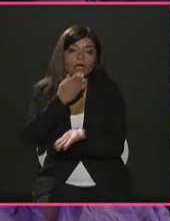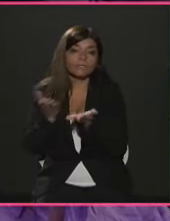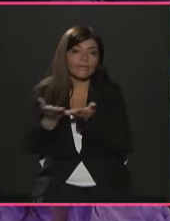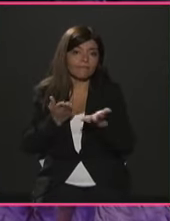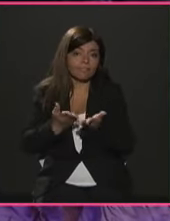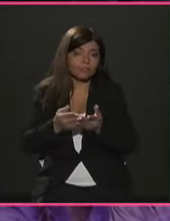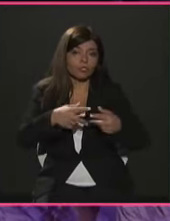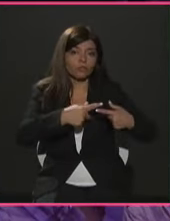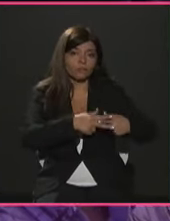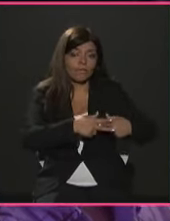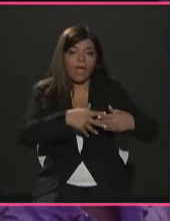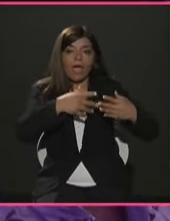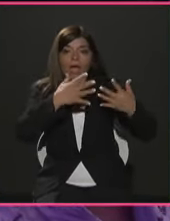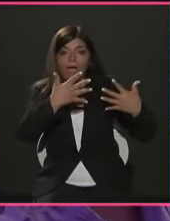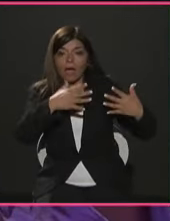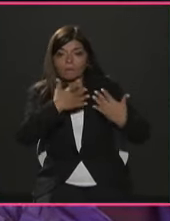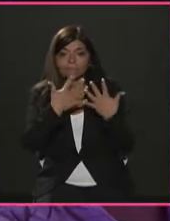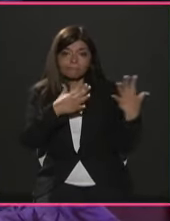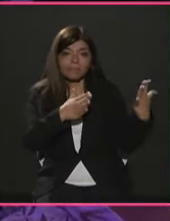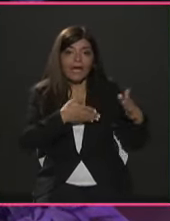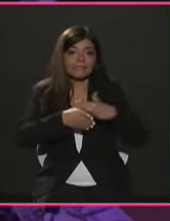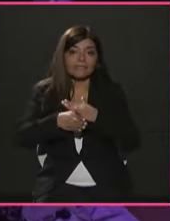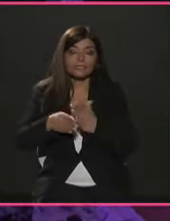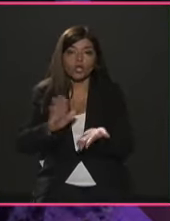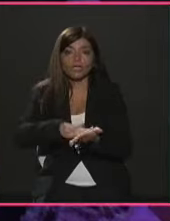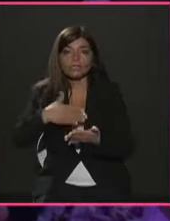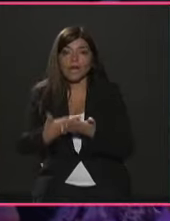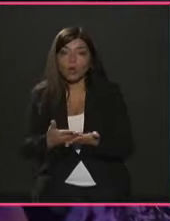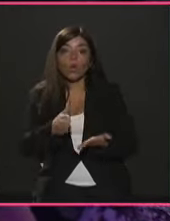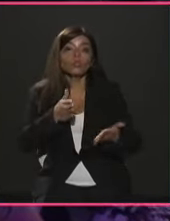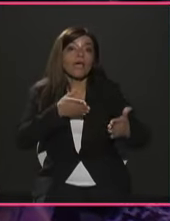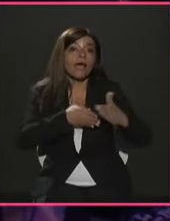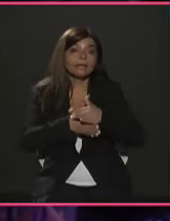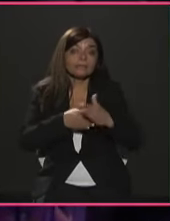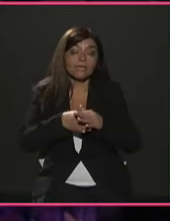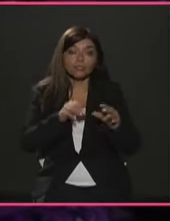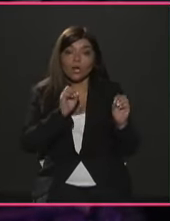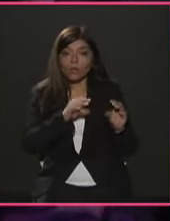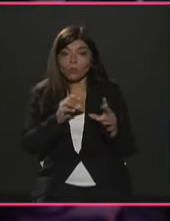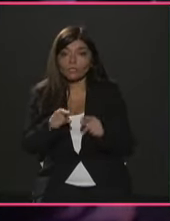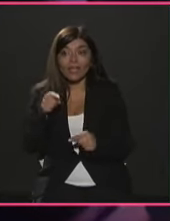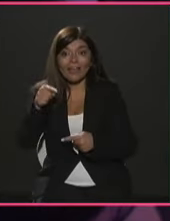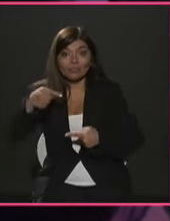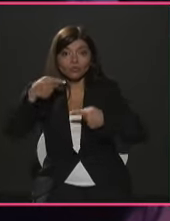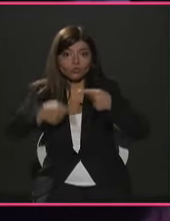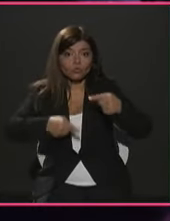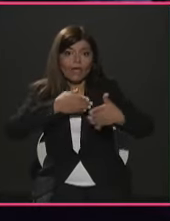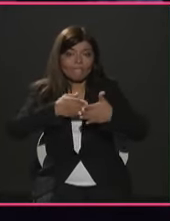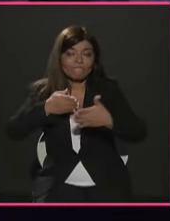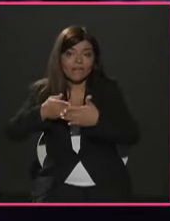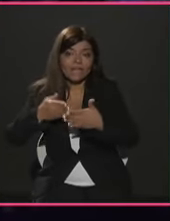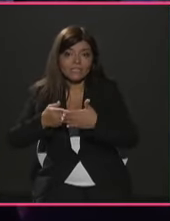equipamientos no tienen áreas verdes no tienen acceso a la salud no tienen acceso a la educación esa es una brecha la ciudad no está prestando sus